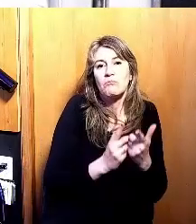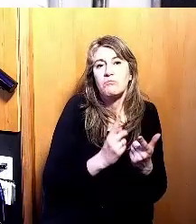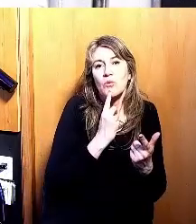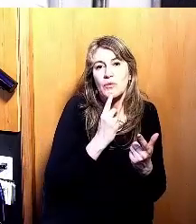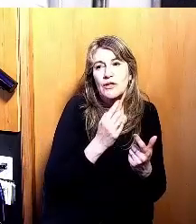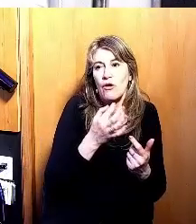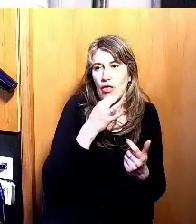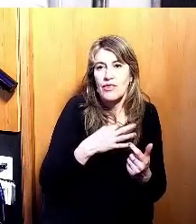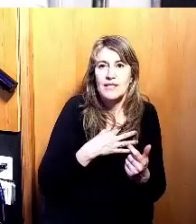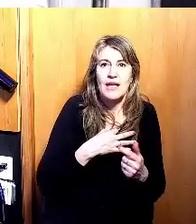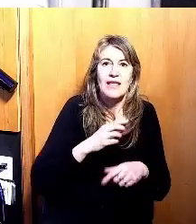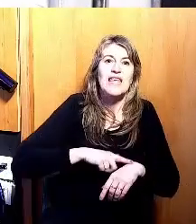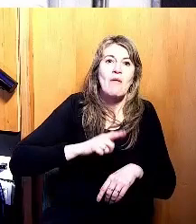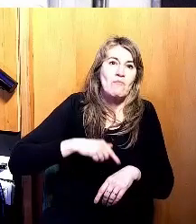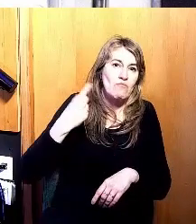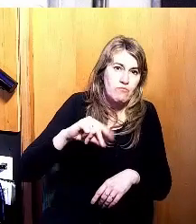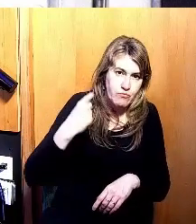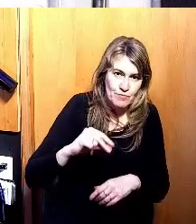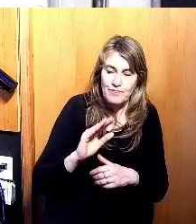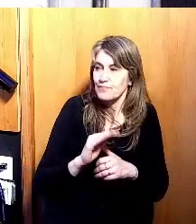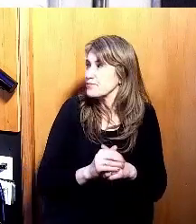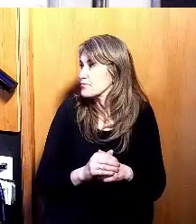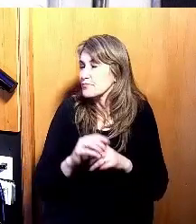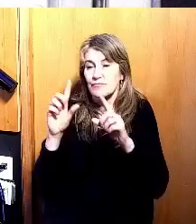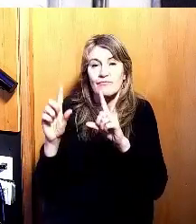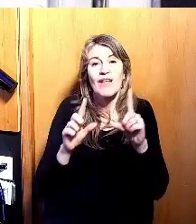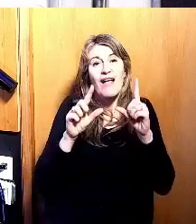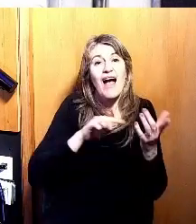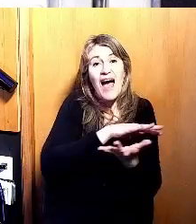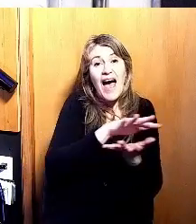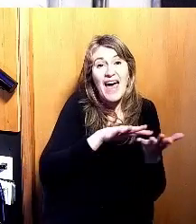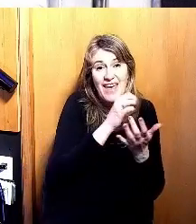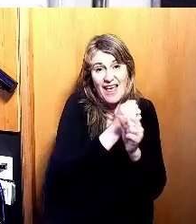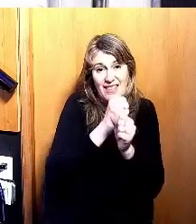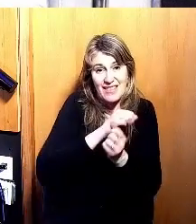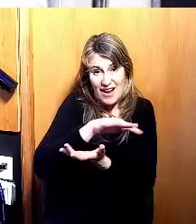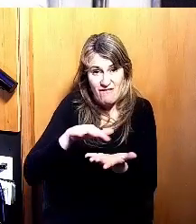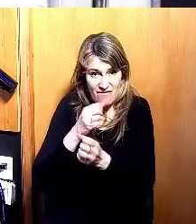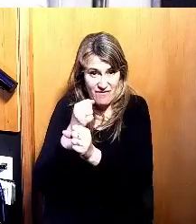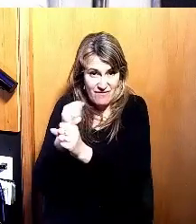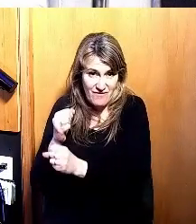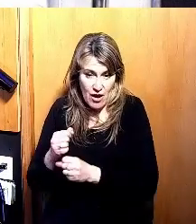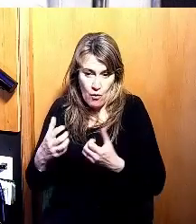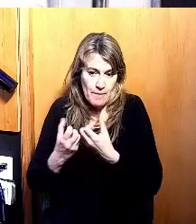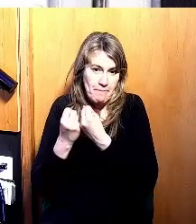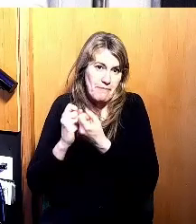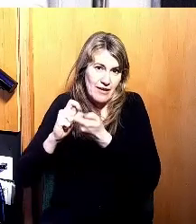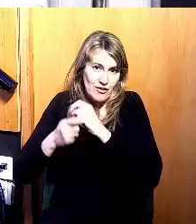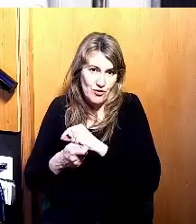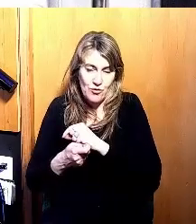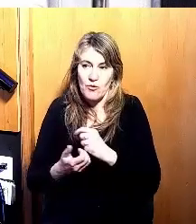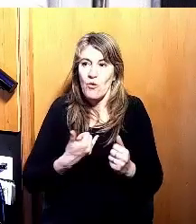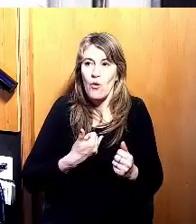que el tiempo acá era tirano. Ahí va, ahí están nuestras 3 áreas de impacto. Así ya me meto en qué tiene que ver